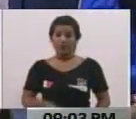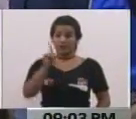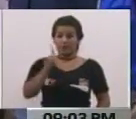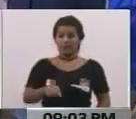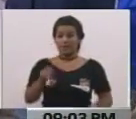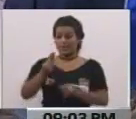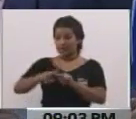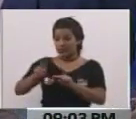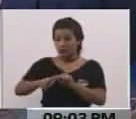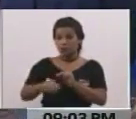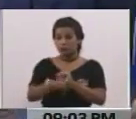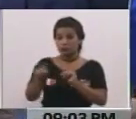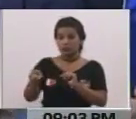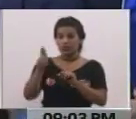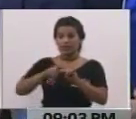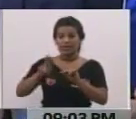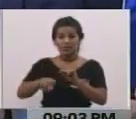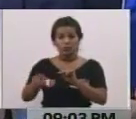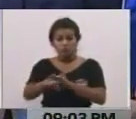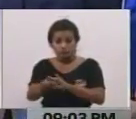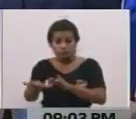retoños que luchan,